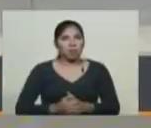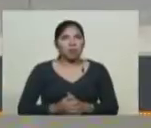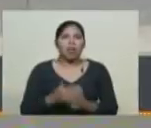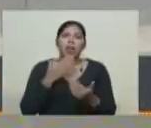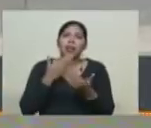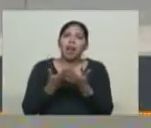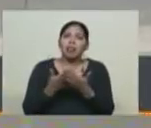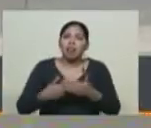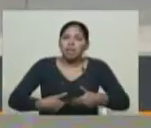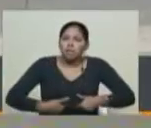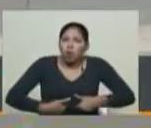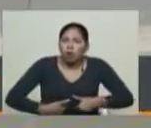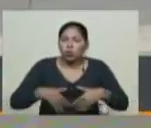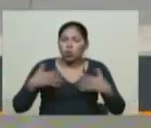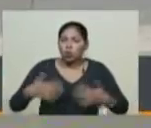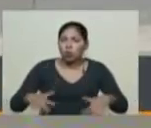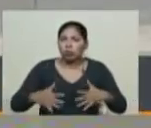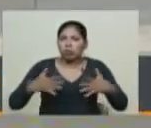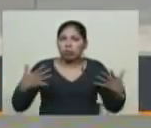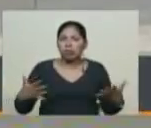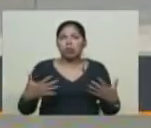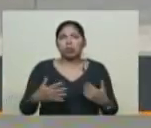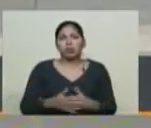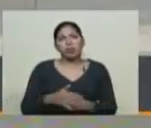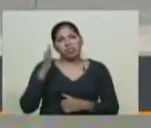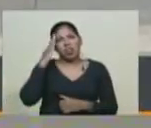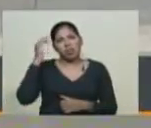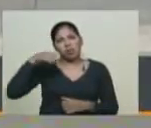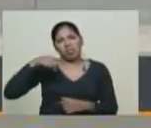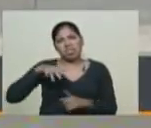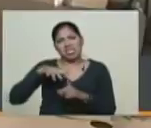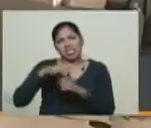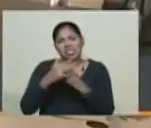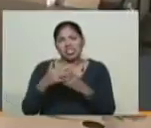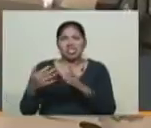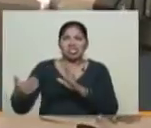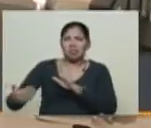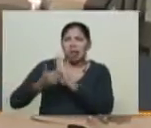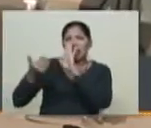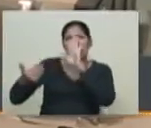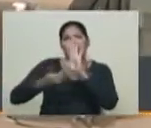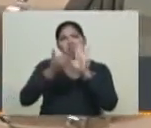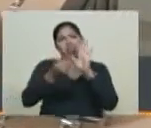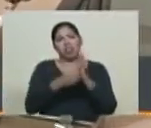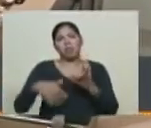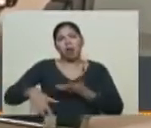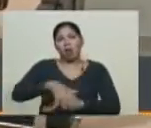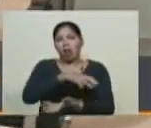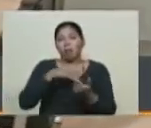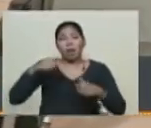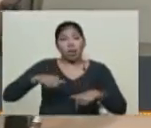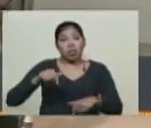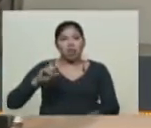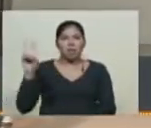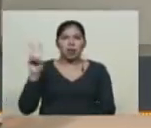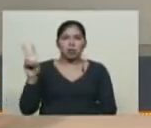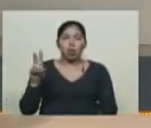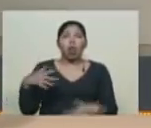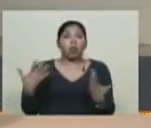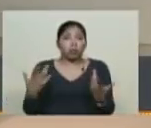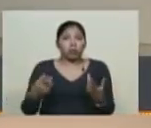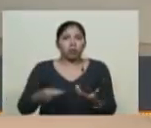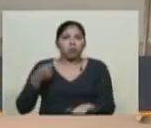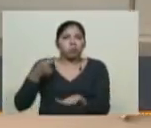este esfuerzo gigantesco. En medio de la guerra económica, de los bloqueos, Venezuela invierte en